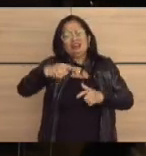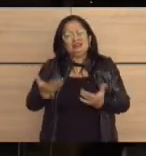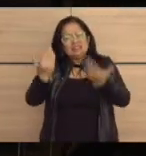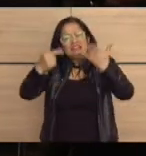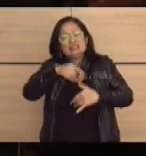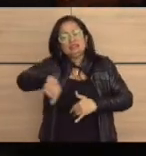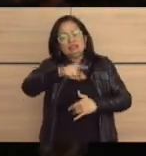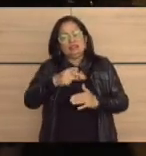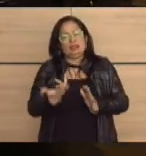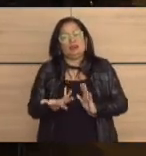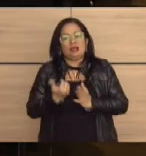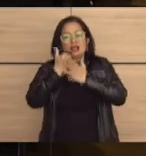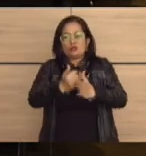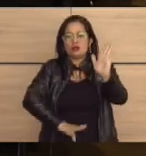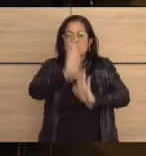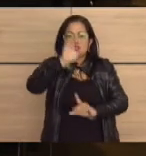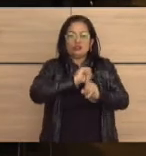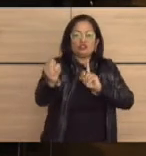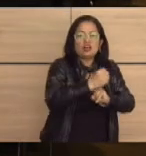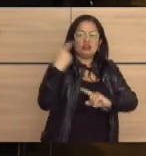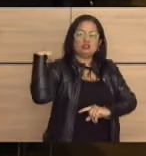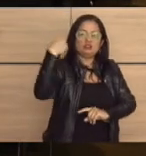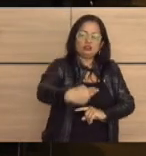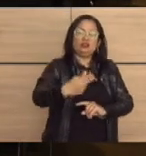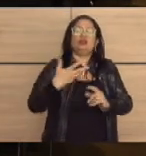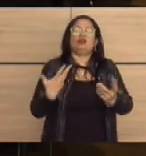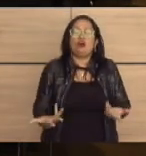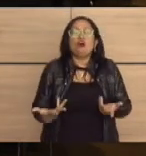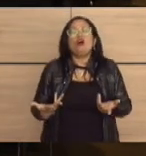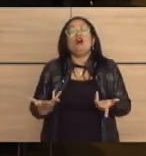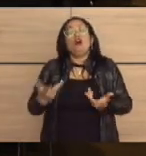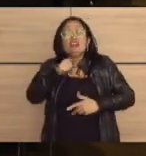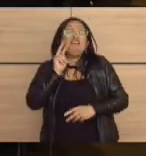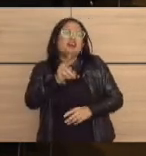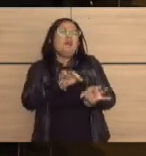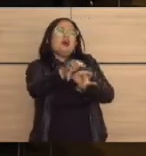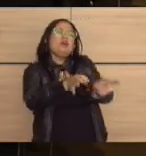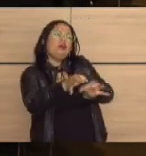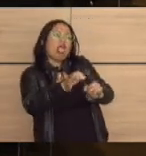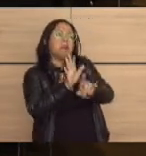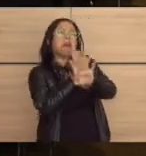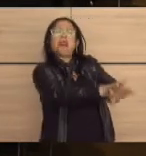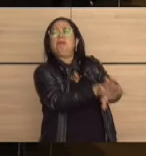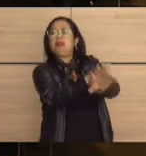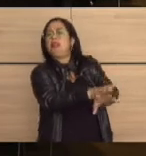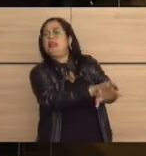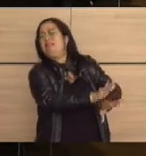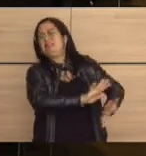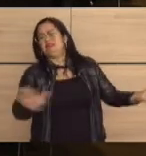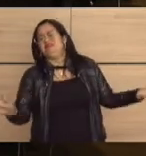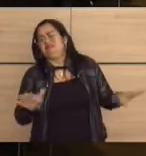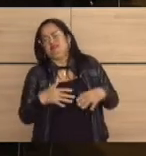haya ese entretejido social, histórico, y no ver a estos pueblos aislados, no ver a estos